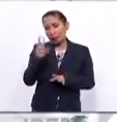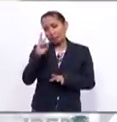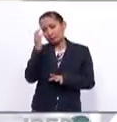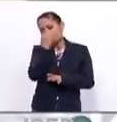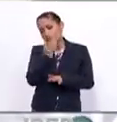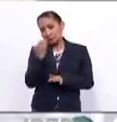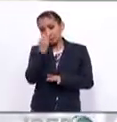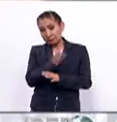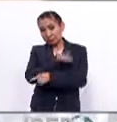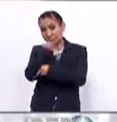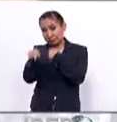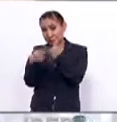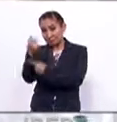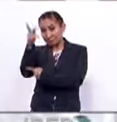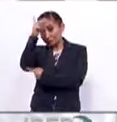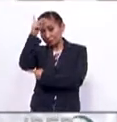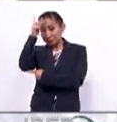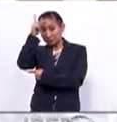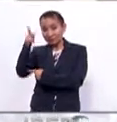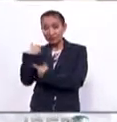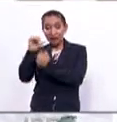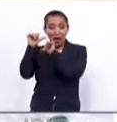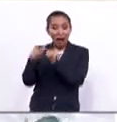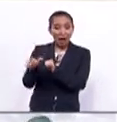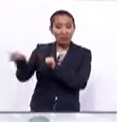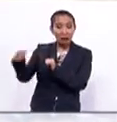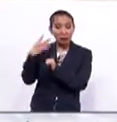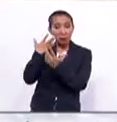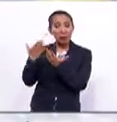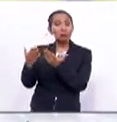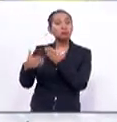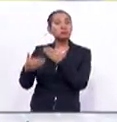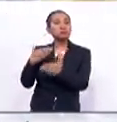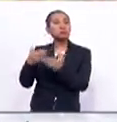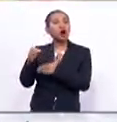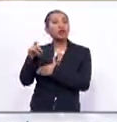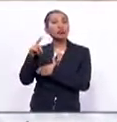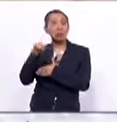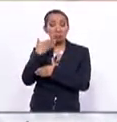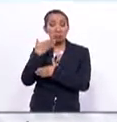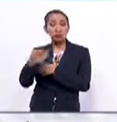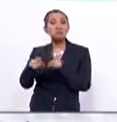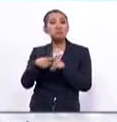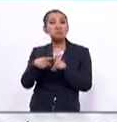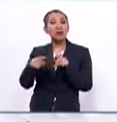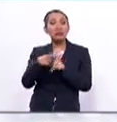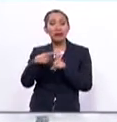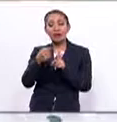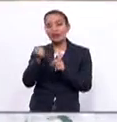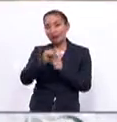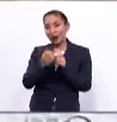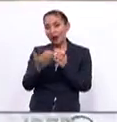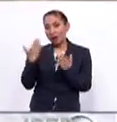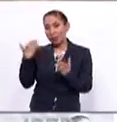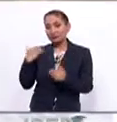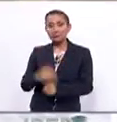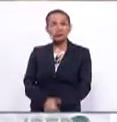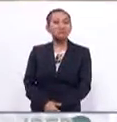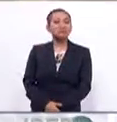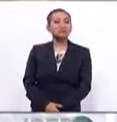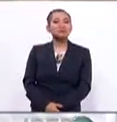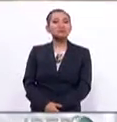creo que la presencia peruana de las artes visuales contemporáneas ha sido muy positiva en las semanas que han